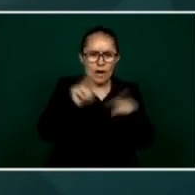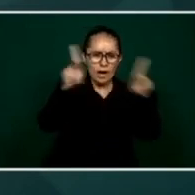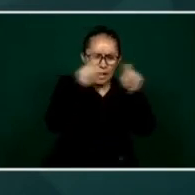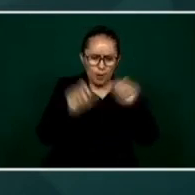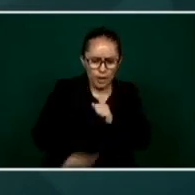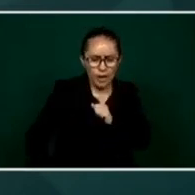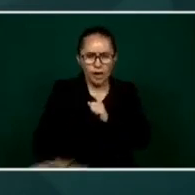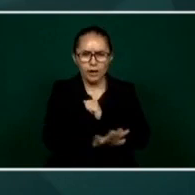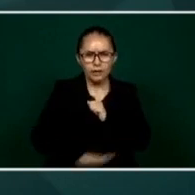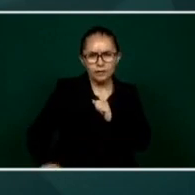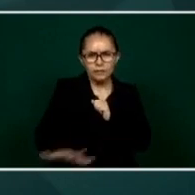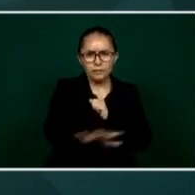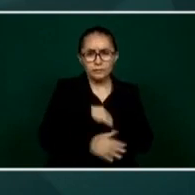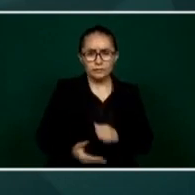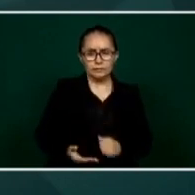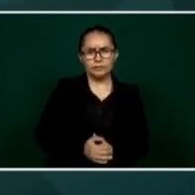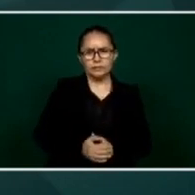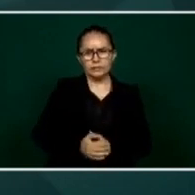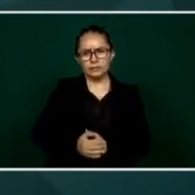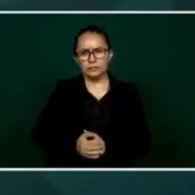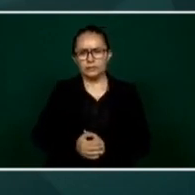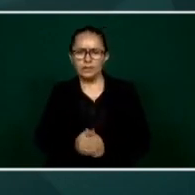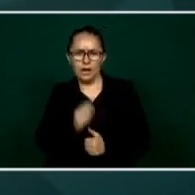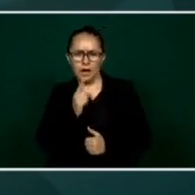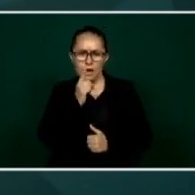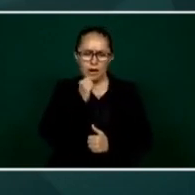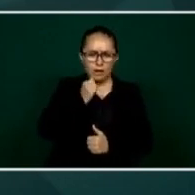cuando la autoridad